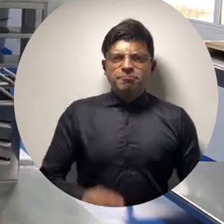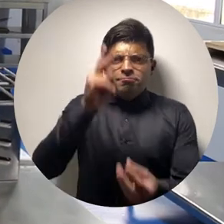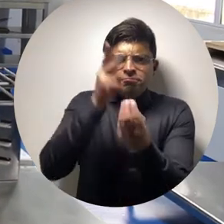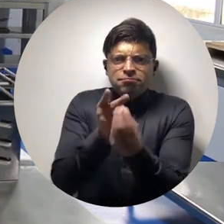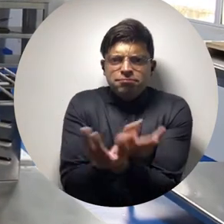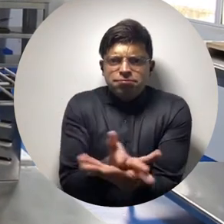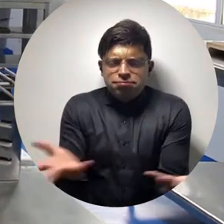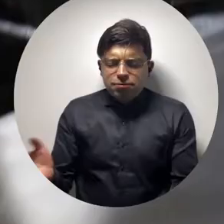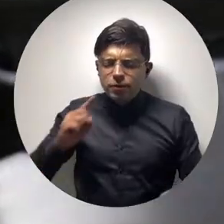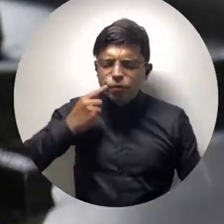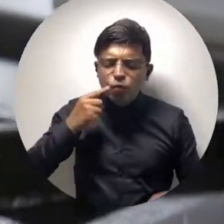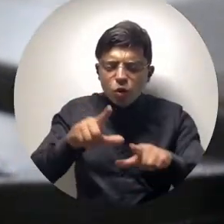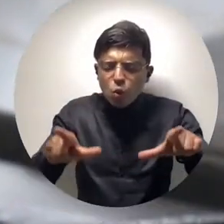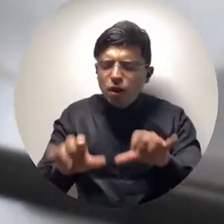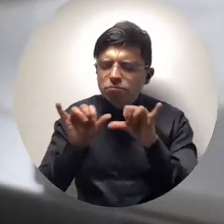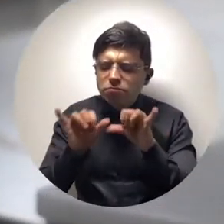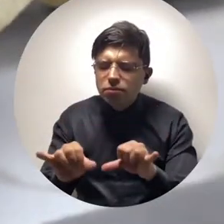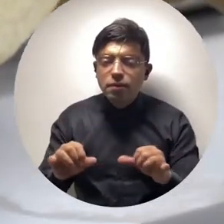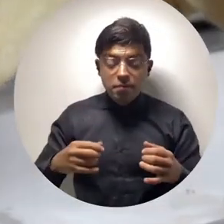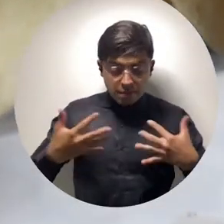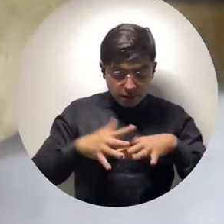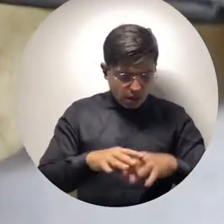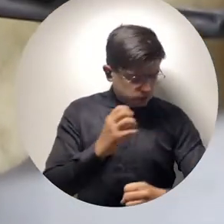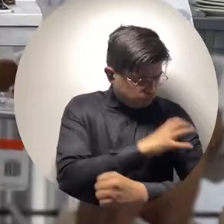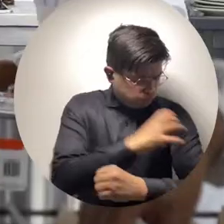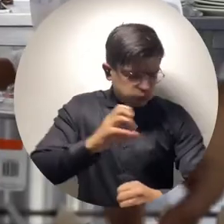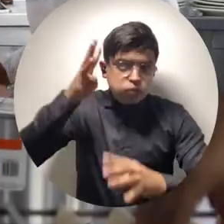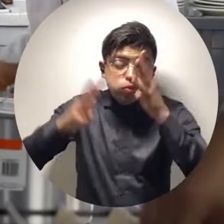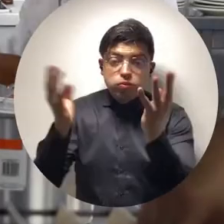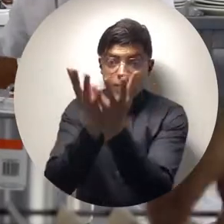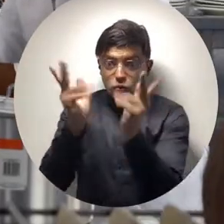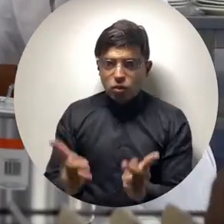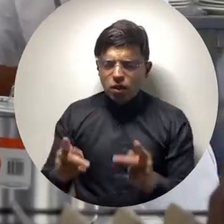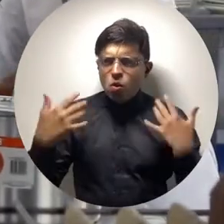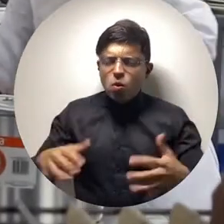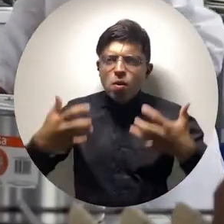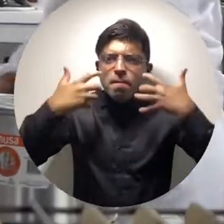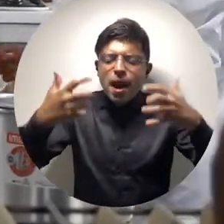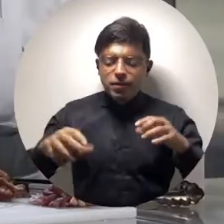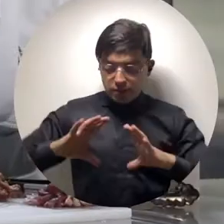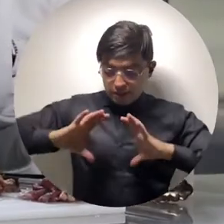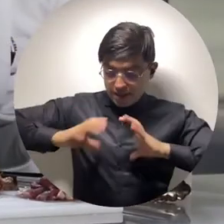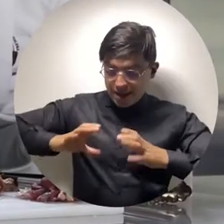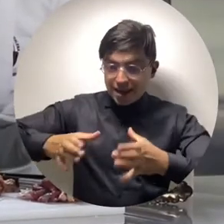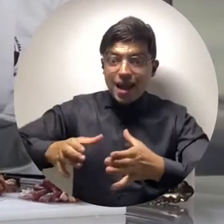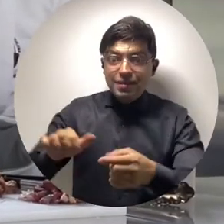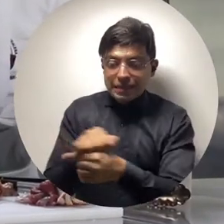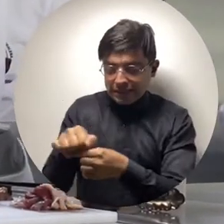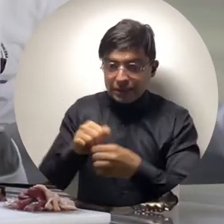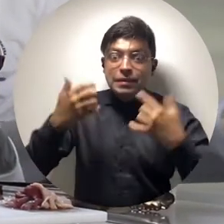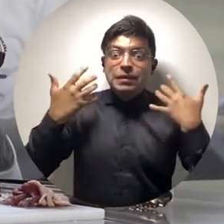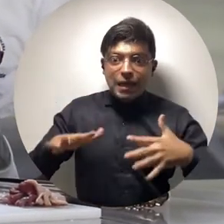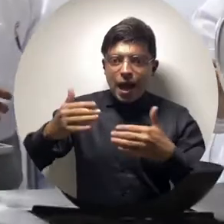una diversidad de sabores autóctonos mezclados con el potencial creativo de los estudiantes son los protagonistas de las clases